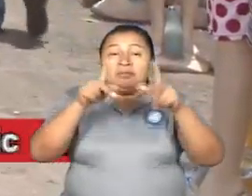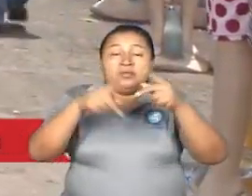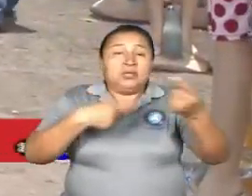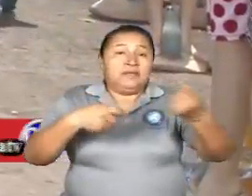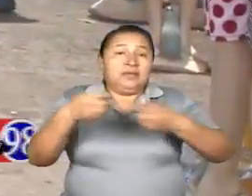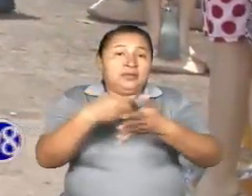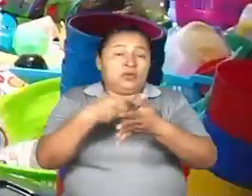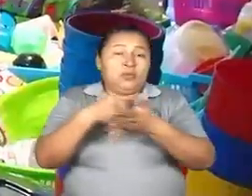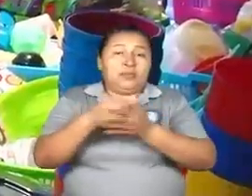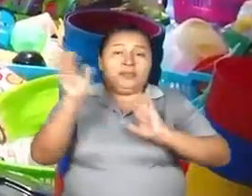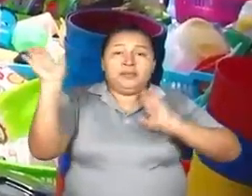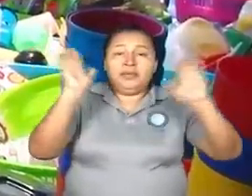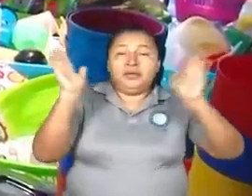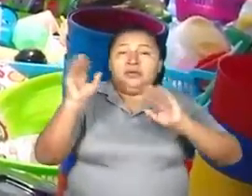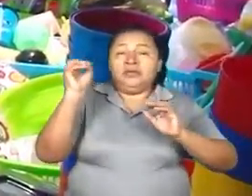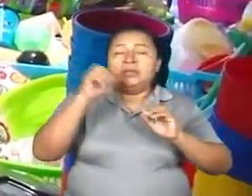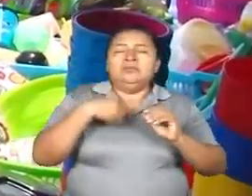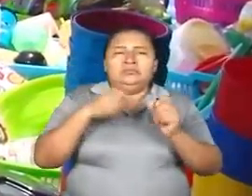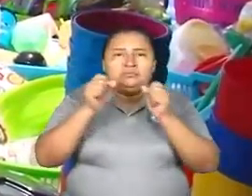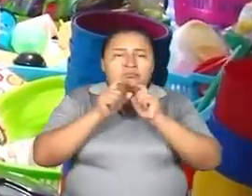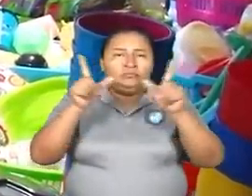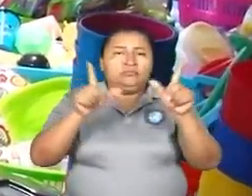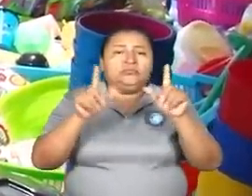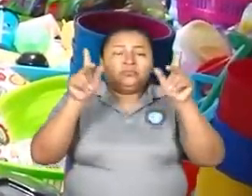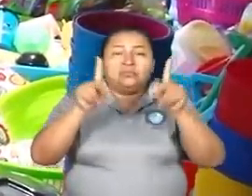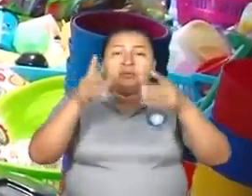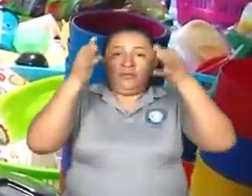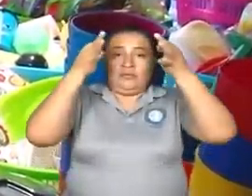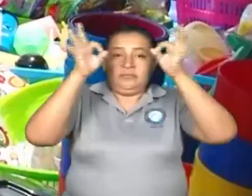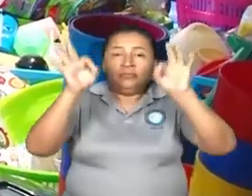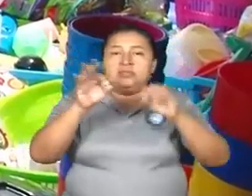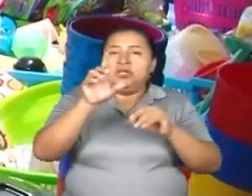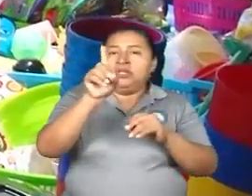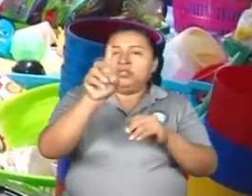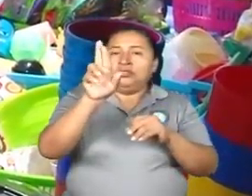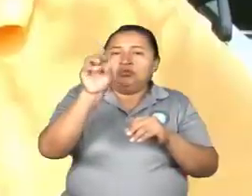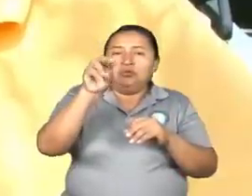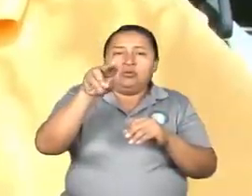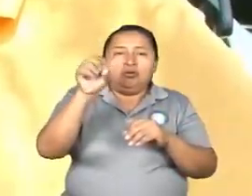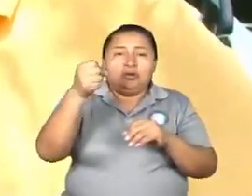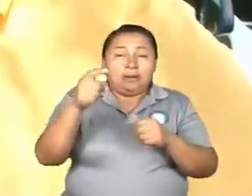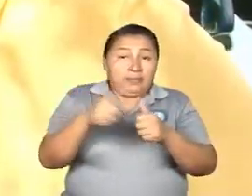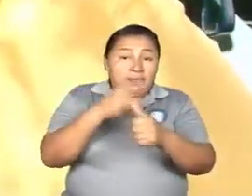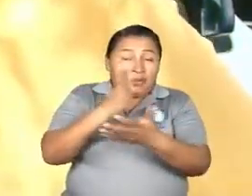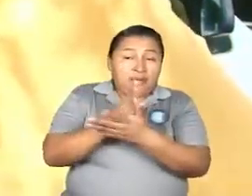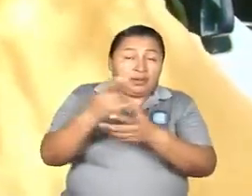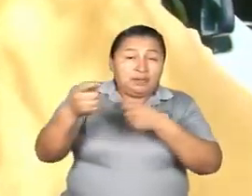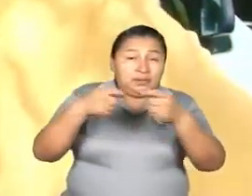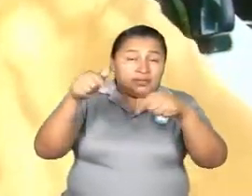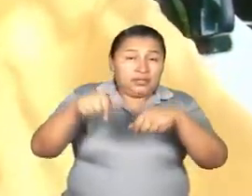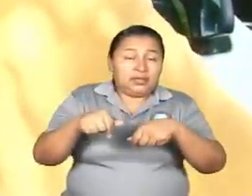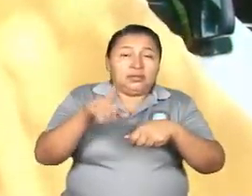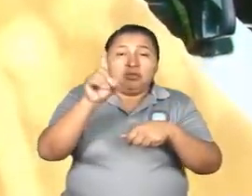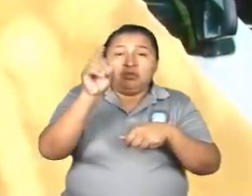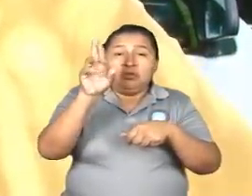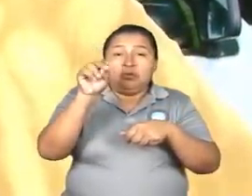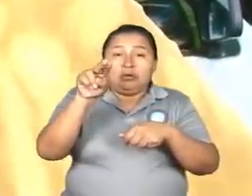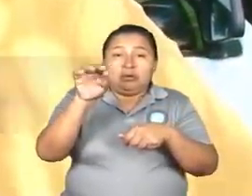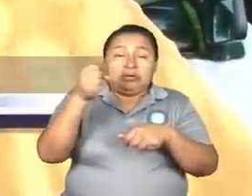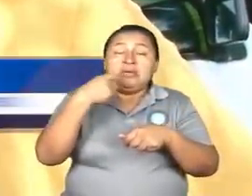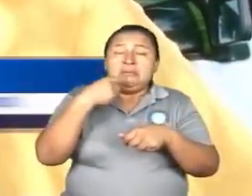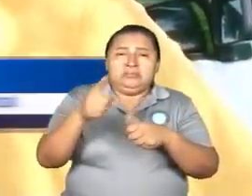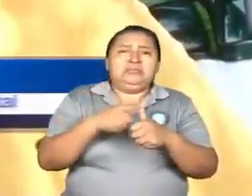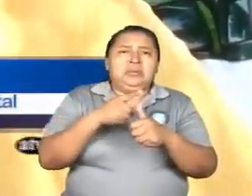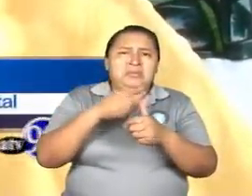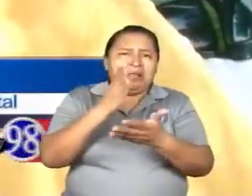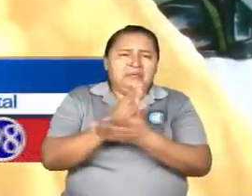del mercado oriental sorprenderán a los compradores con los famosos drones. ¿Esos drones es la primera vez que se van a vender en el mercado oriental? Yo creo que sí, es primera vez